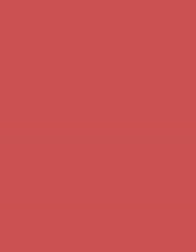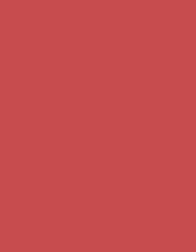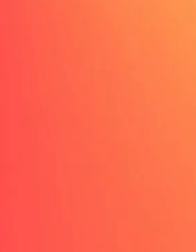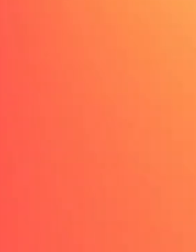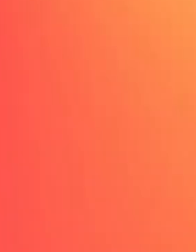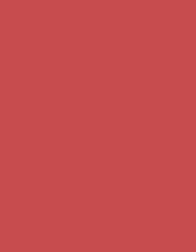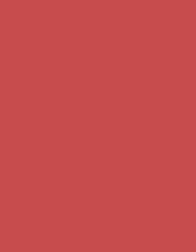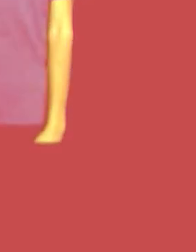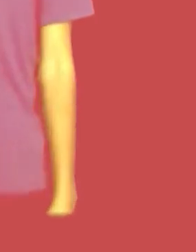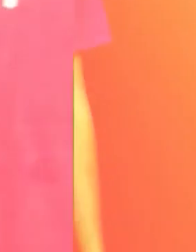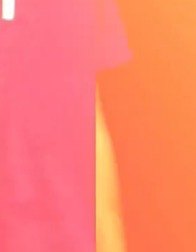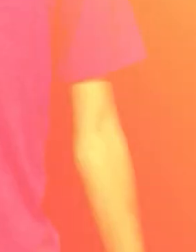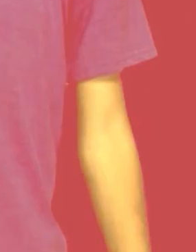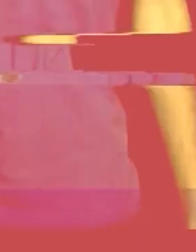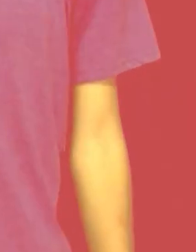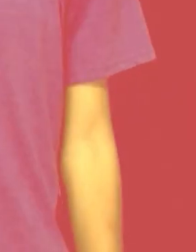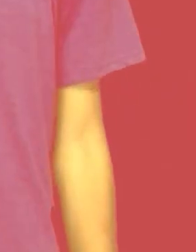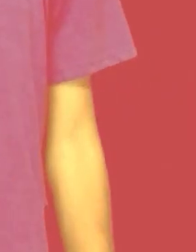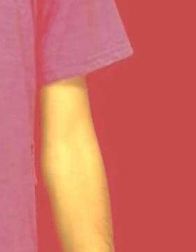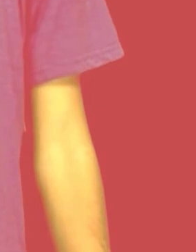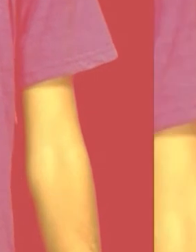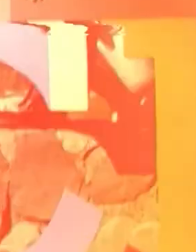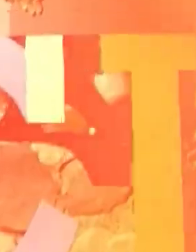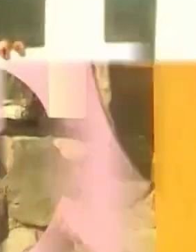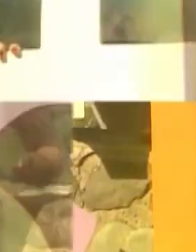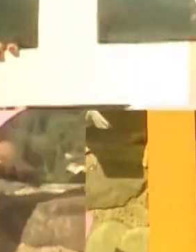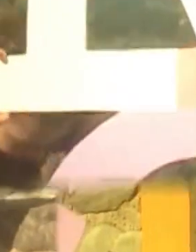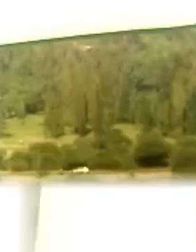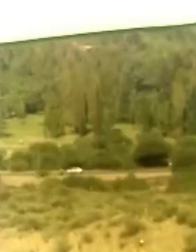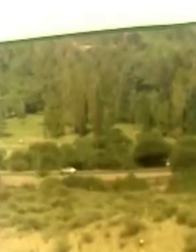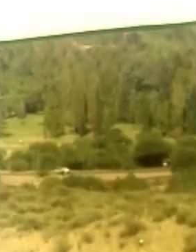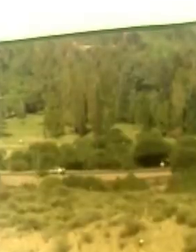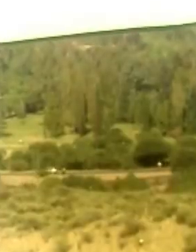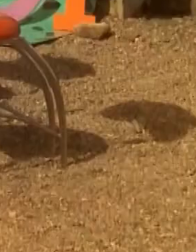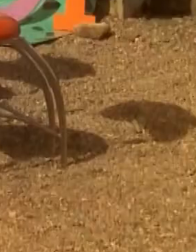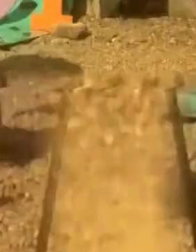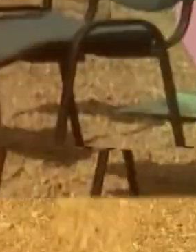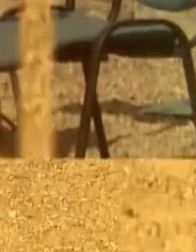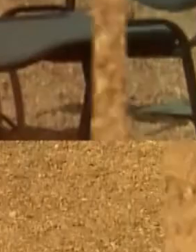somos dos. Somos dos, somos dos, somos dos, somos dos, somos todo.